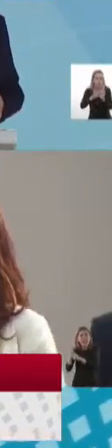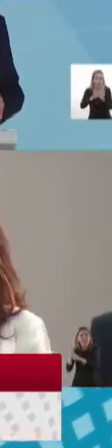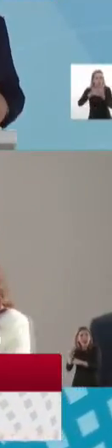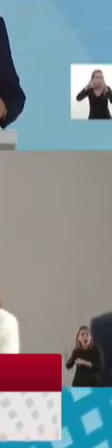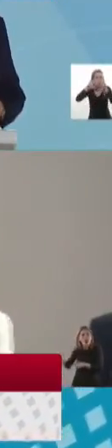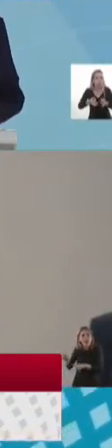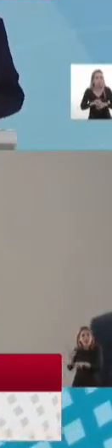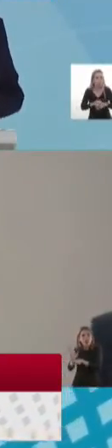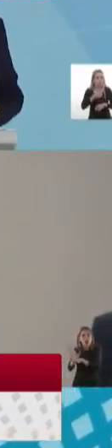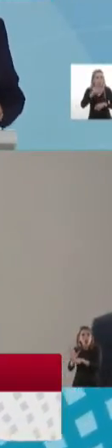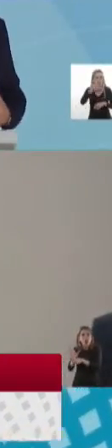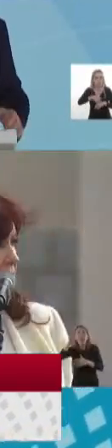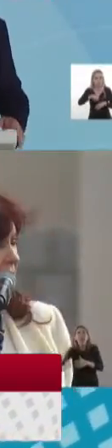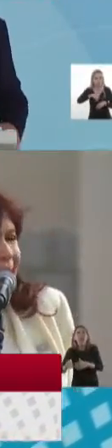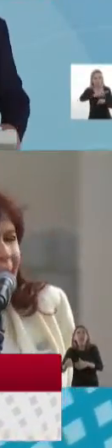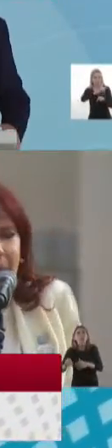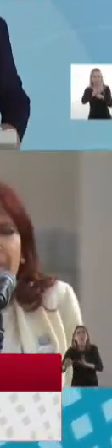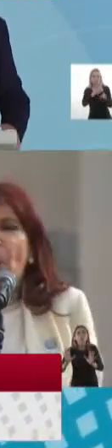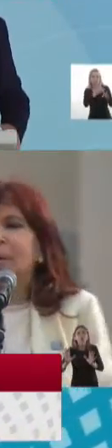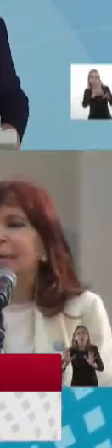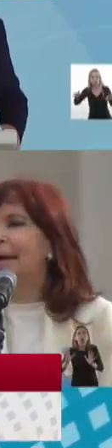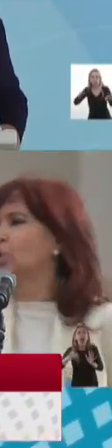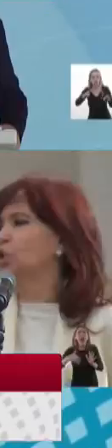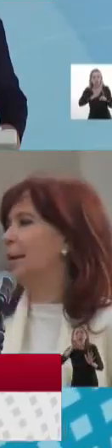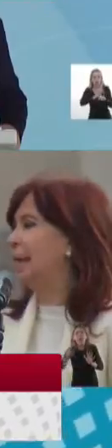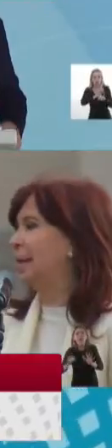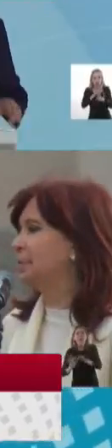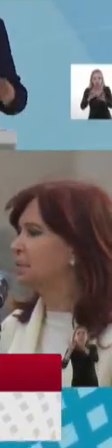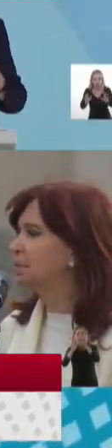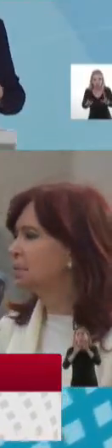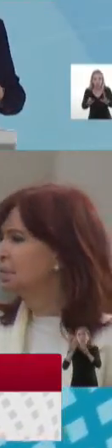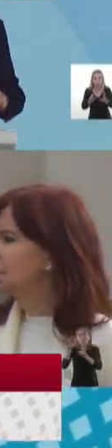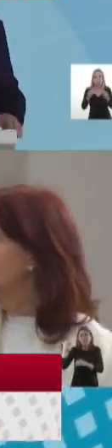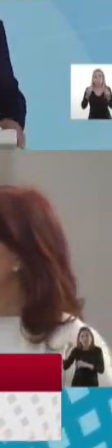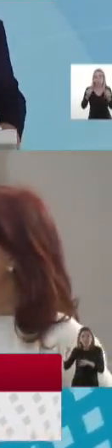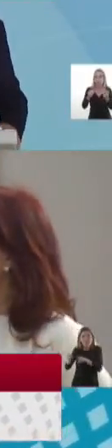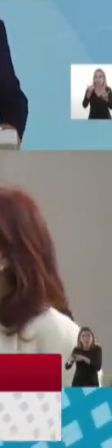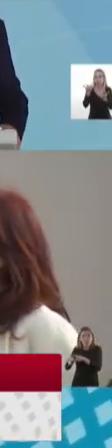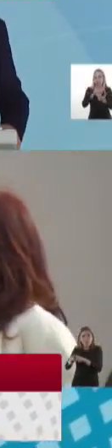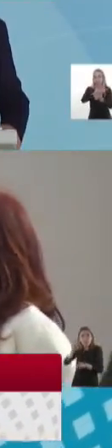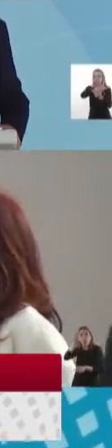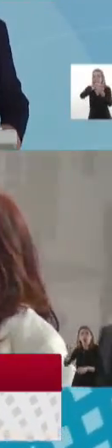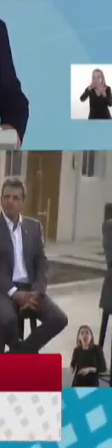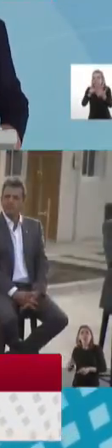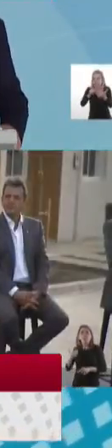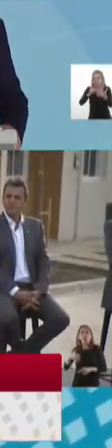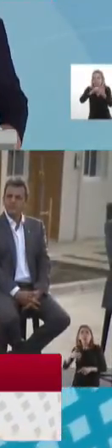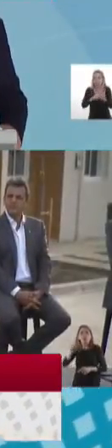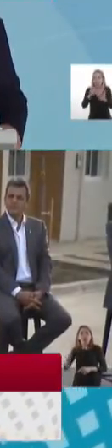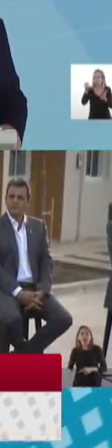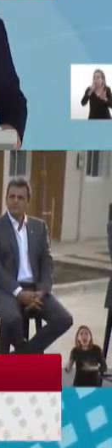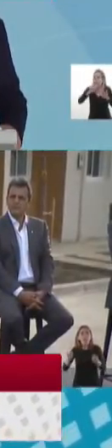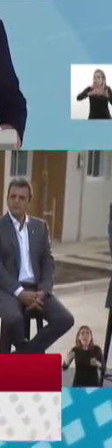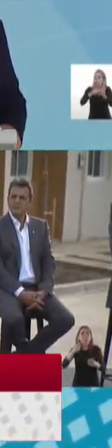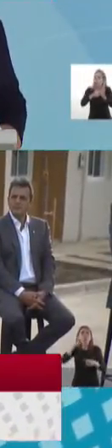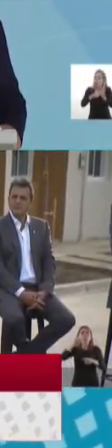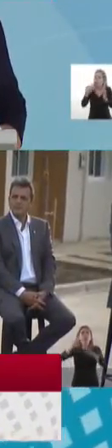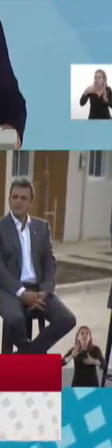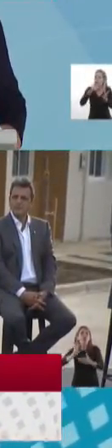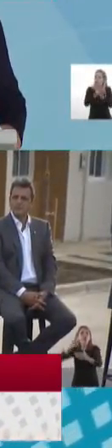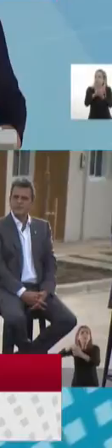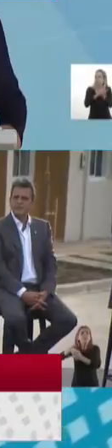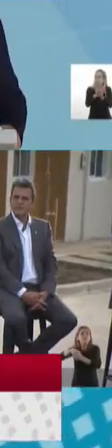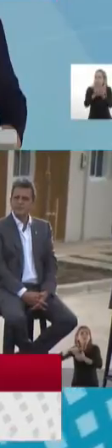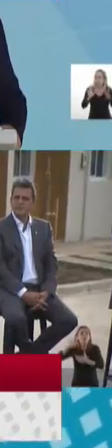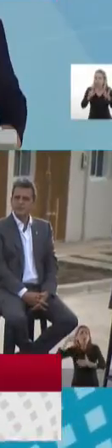bueno a la nada que en el poder para tener el poder y después qué hacer con el poder nada conservar el poder y derrotar a los otros que quieren que